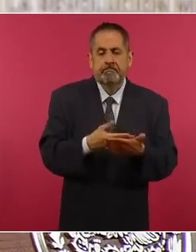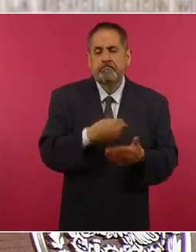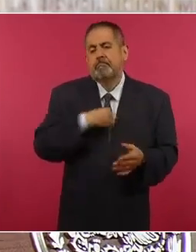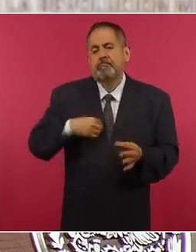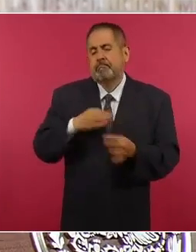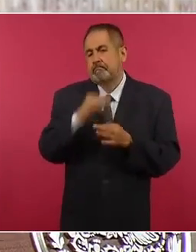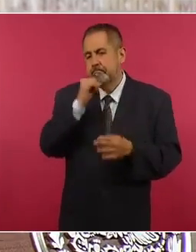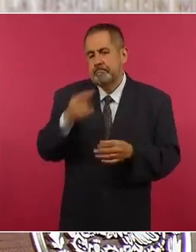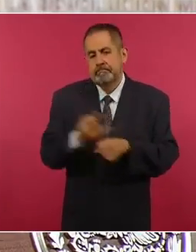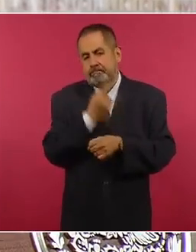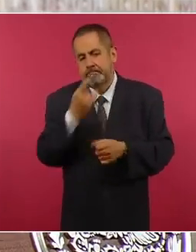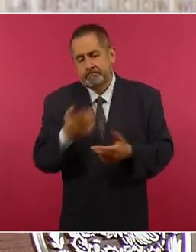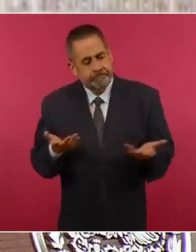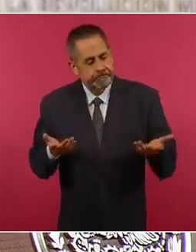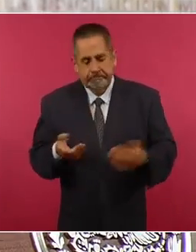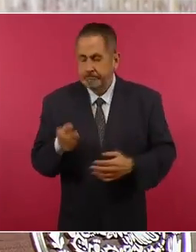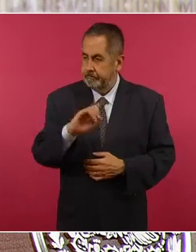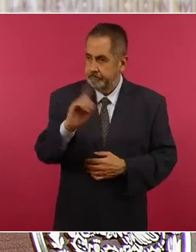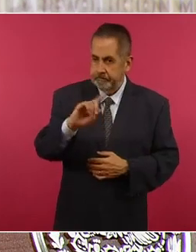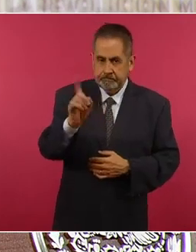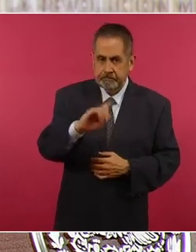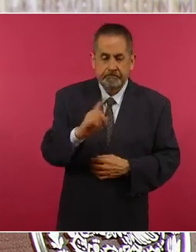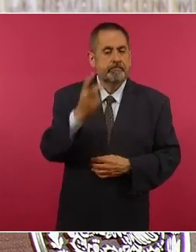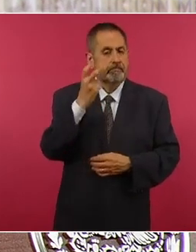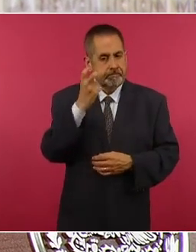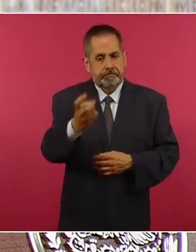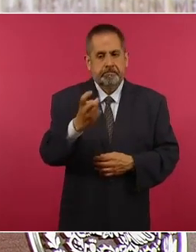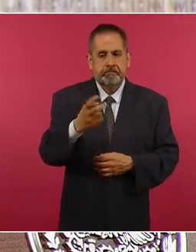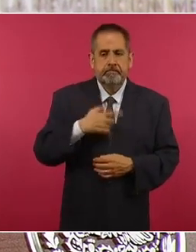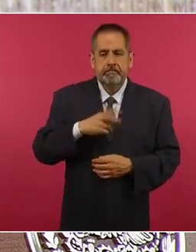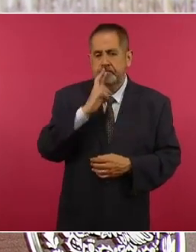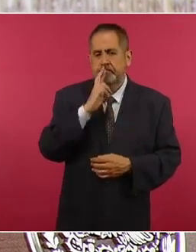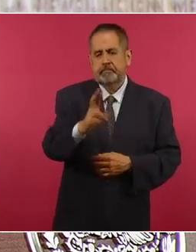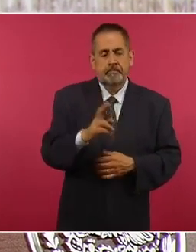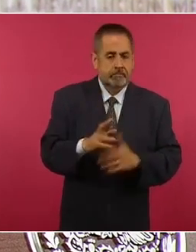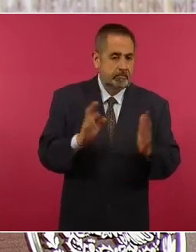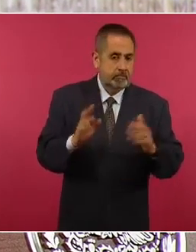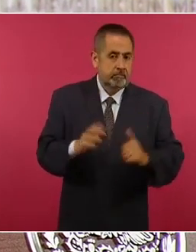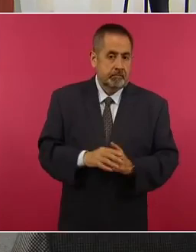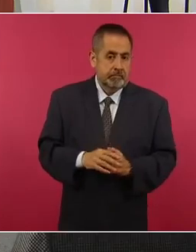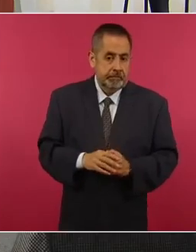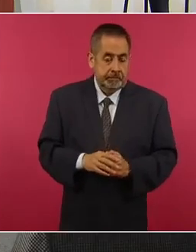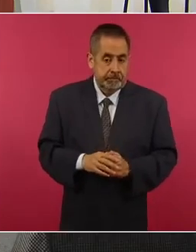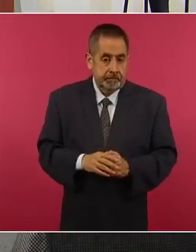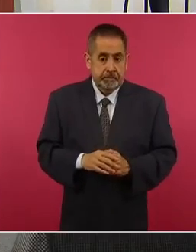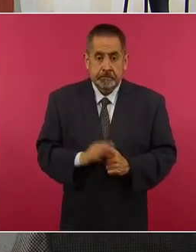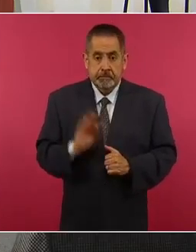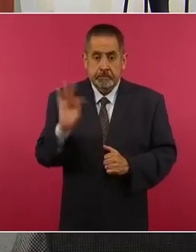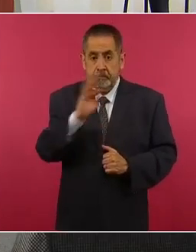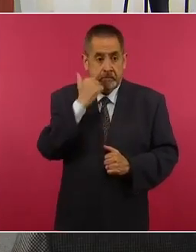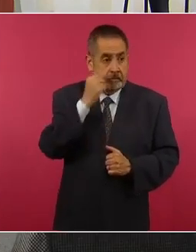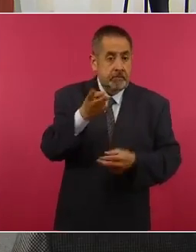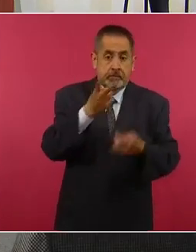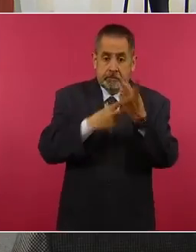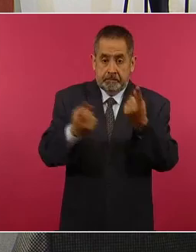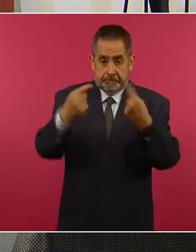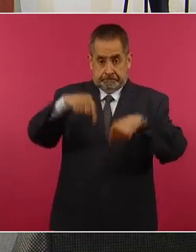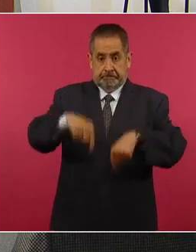Entonces, eso es lo que puedo comentarte. Si desean venir aquí,